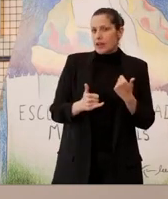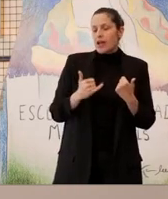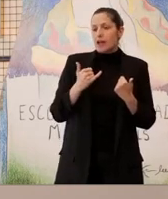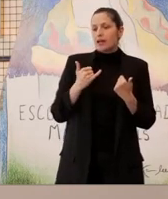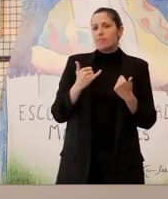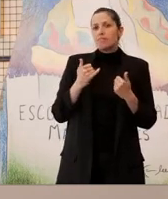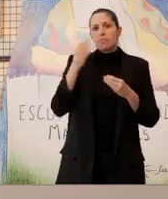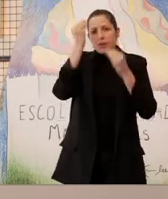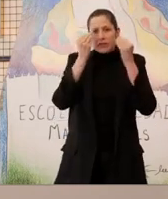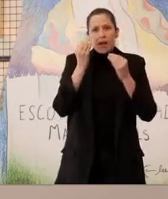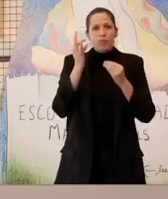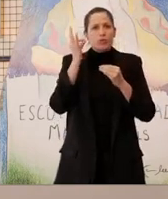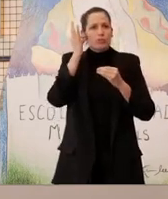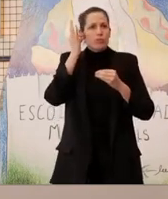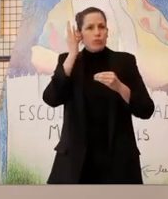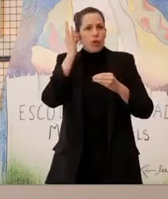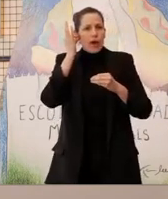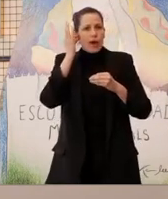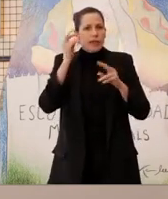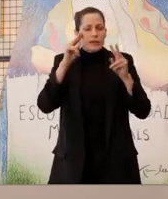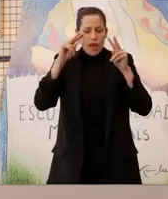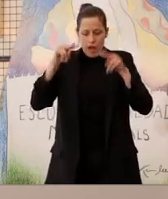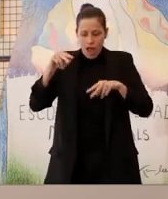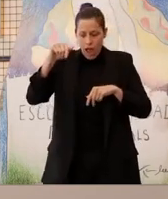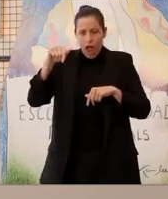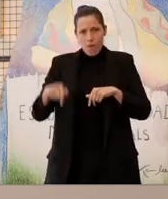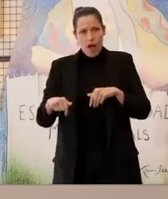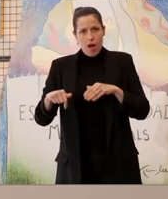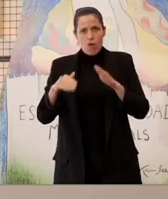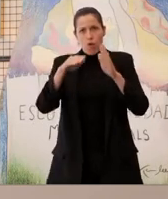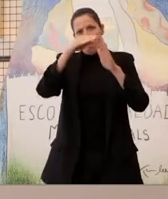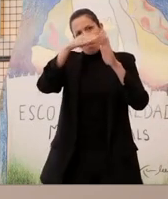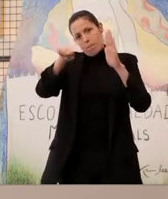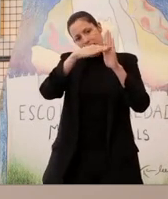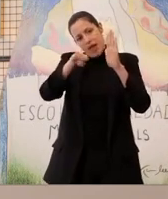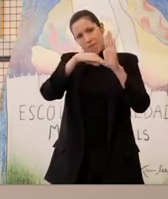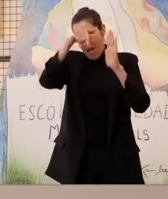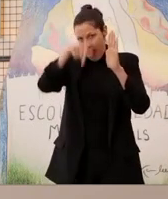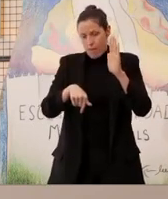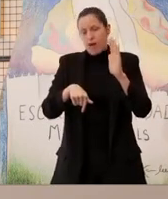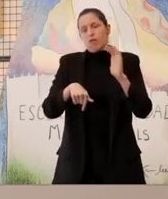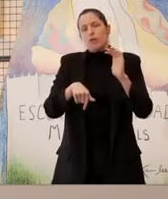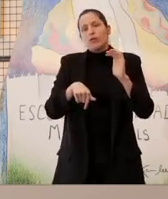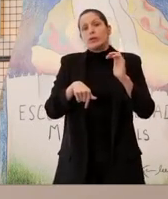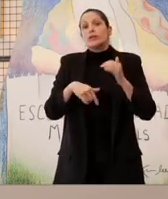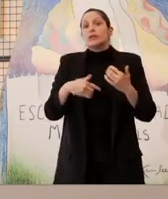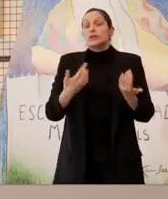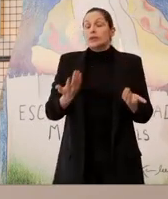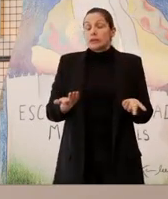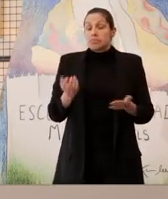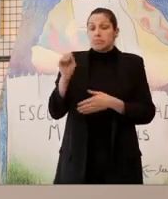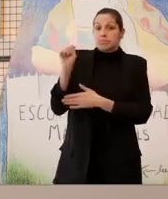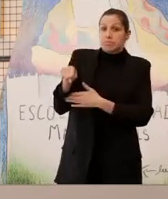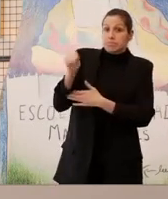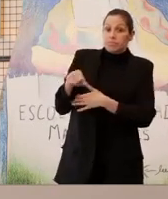en la parte de abajo y este es un debate sintomático de